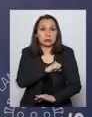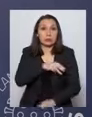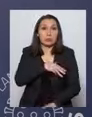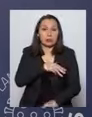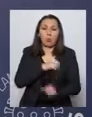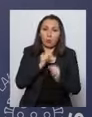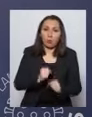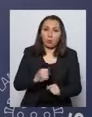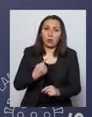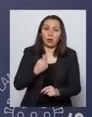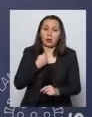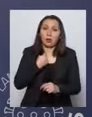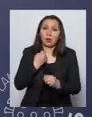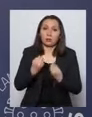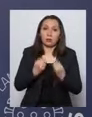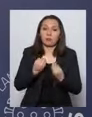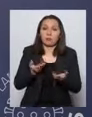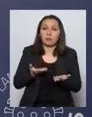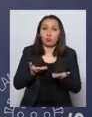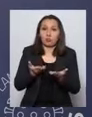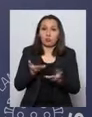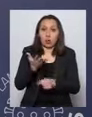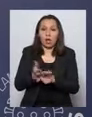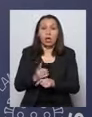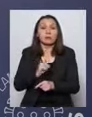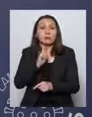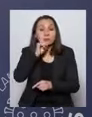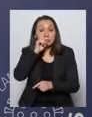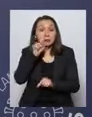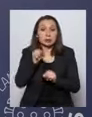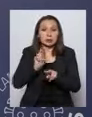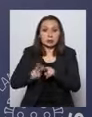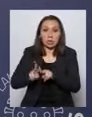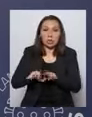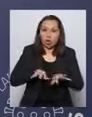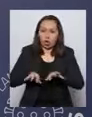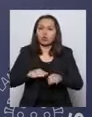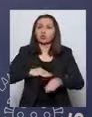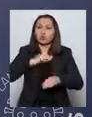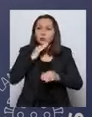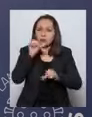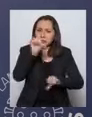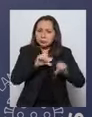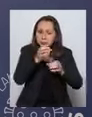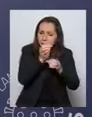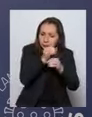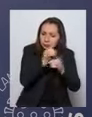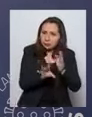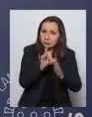afectar de alguna manera la disponibilidad de tests pcr que haya insumos suficientes también